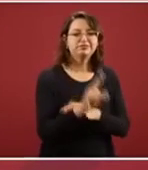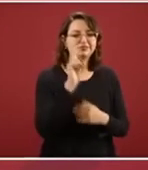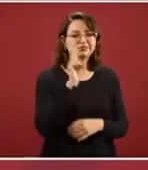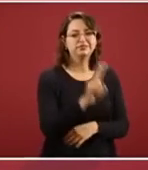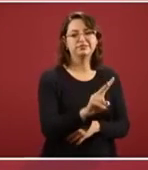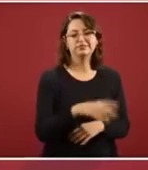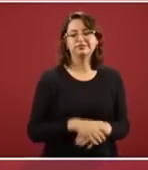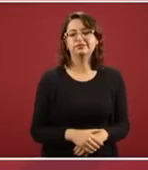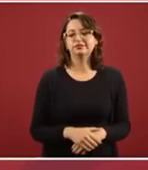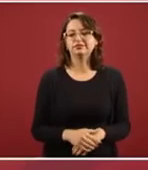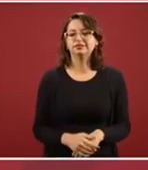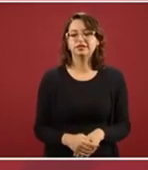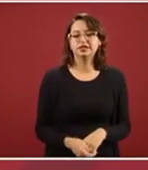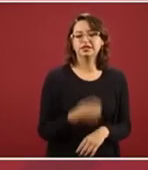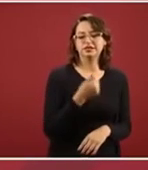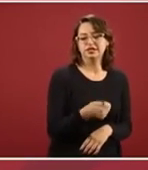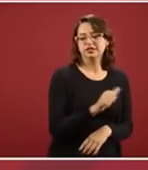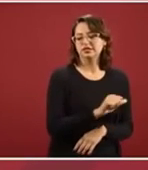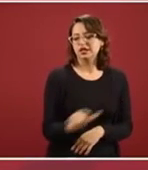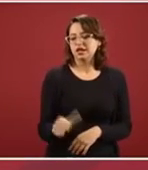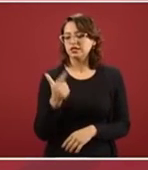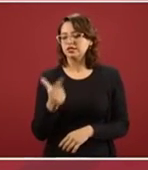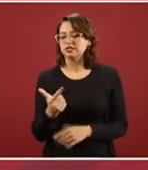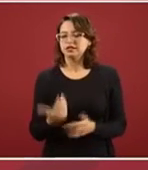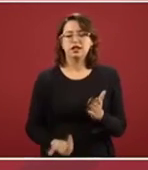todos los días de 6 a 7 de la mañana,